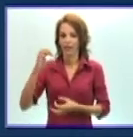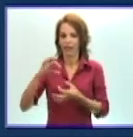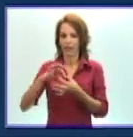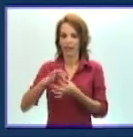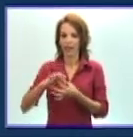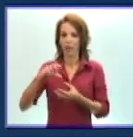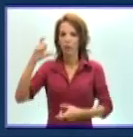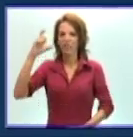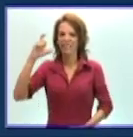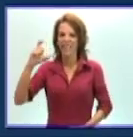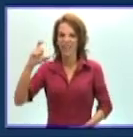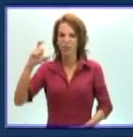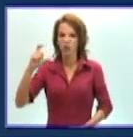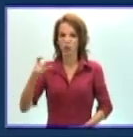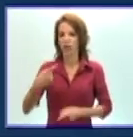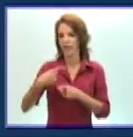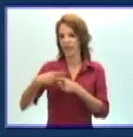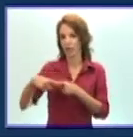es grados Fahrenheit.